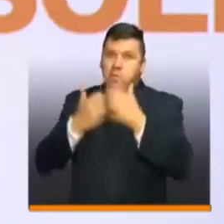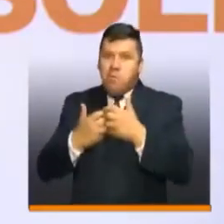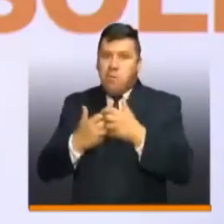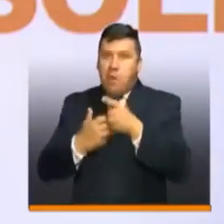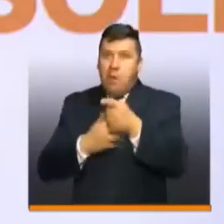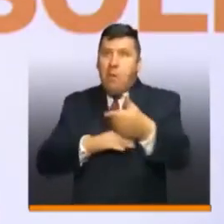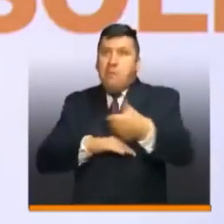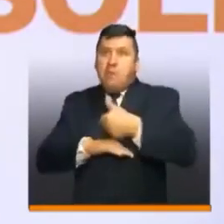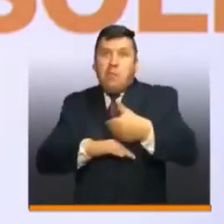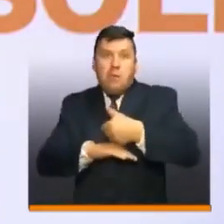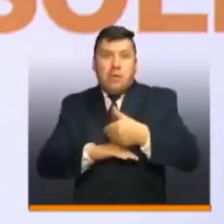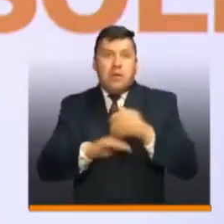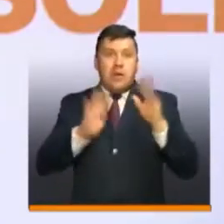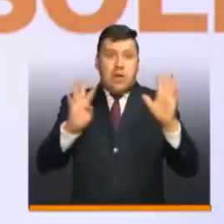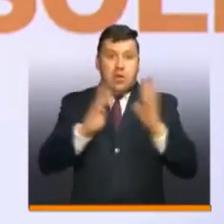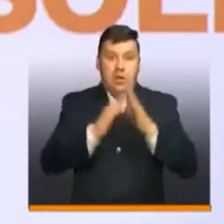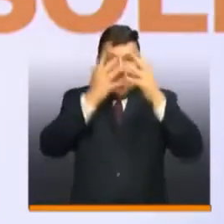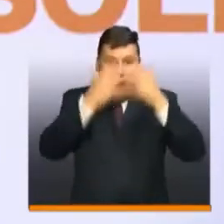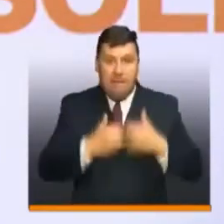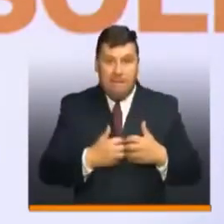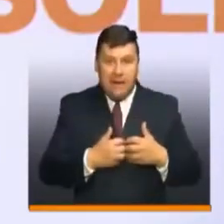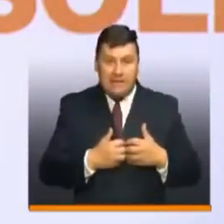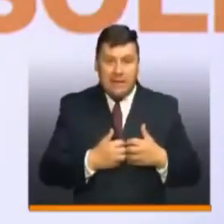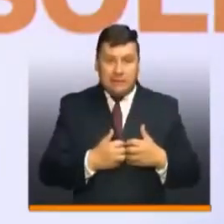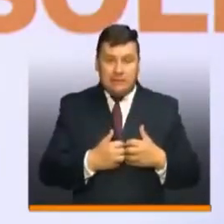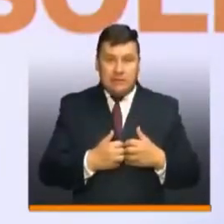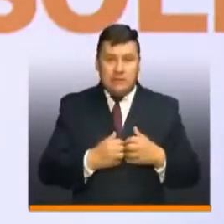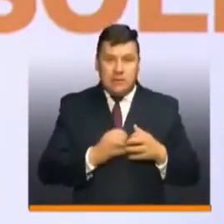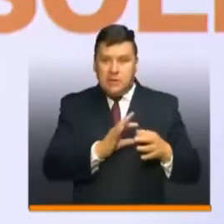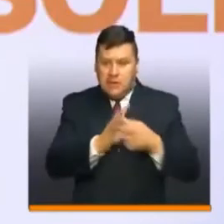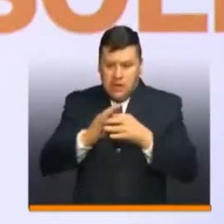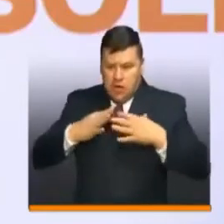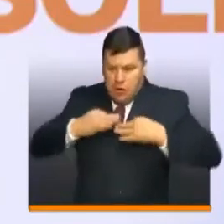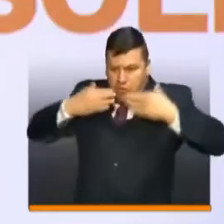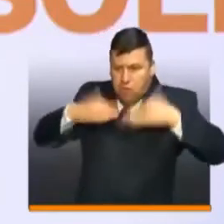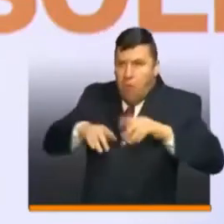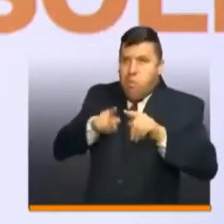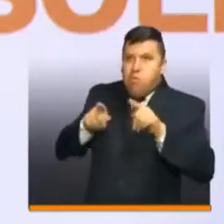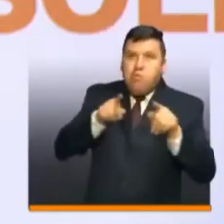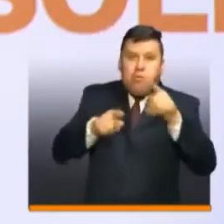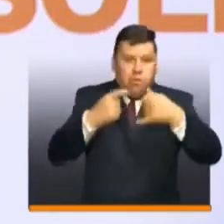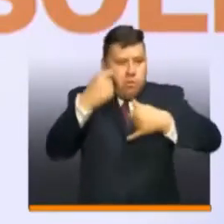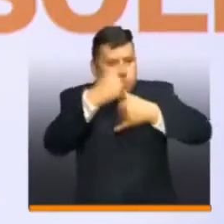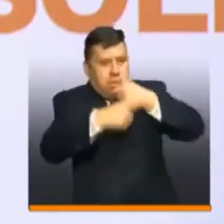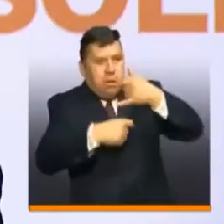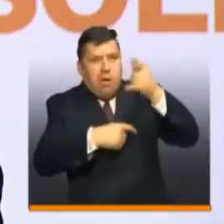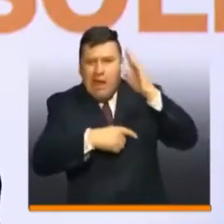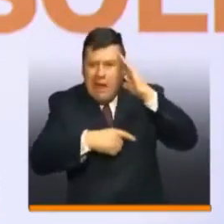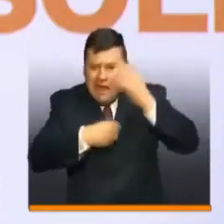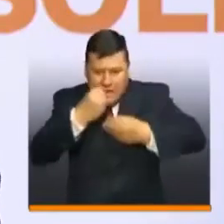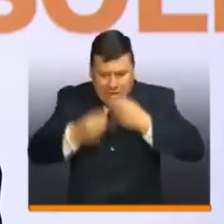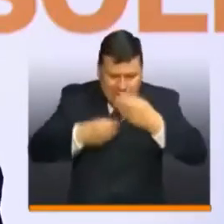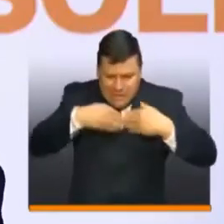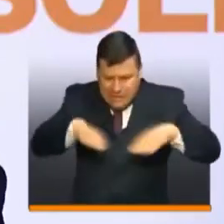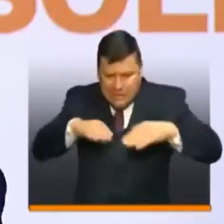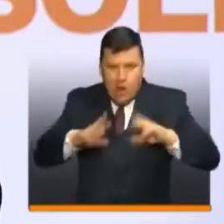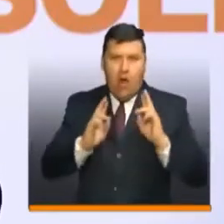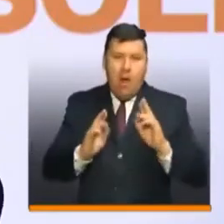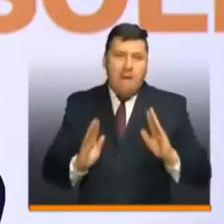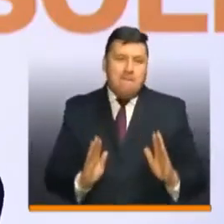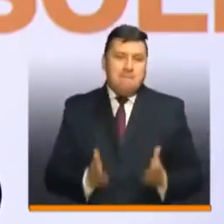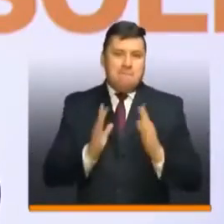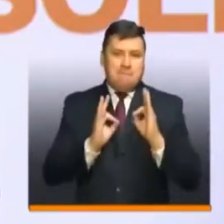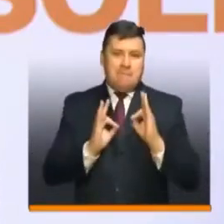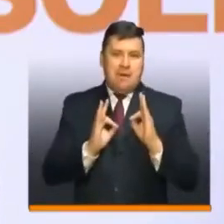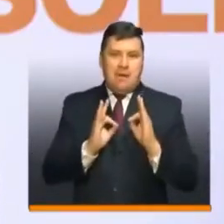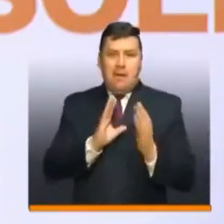sector que las 9.000 empresas que hacen parte de la cadena textil y confecciones realmente se vuelvan los mejores